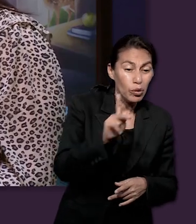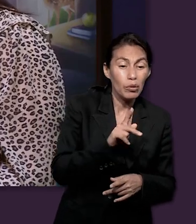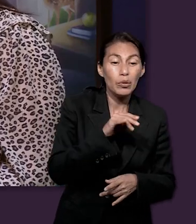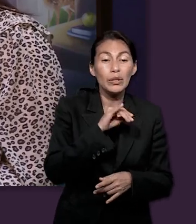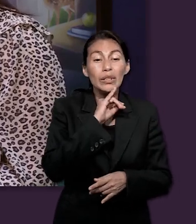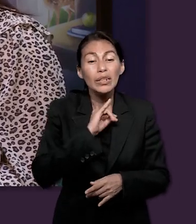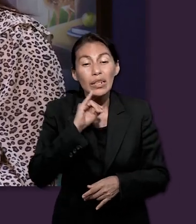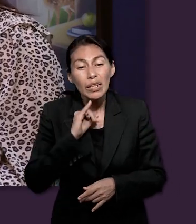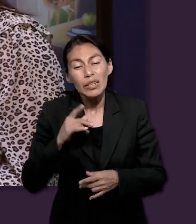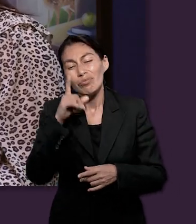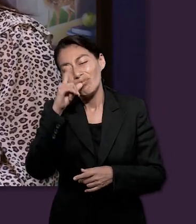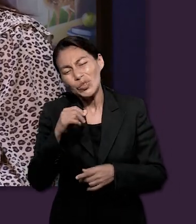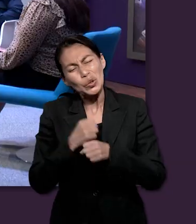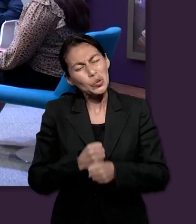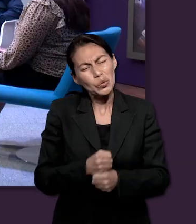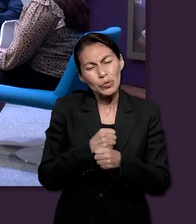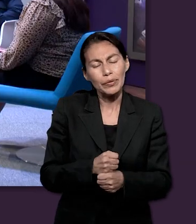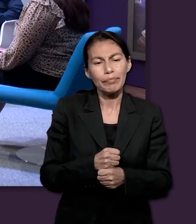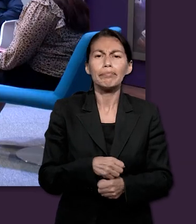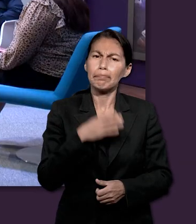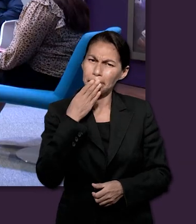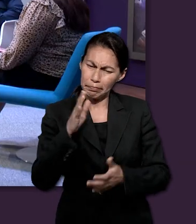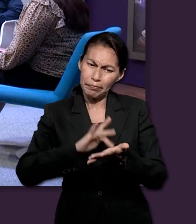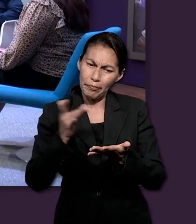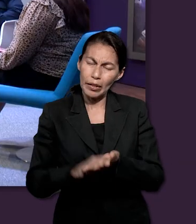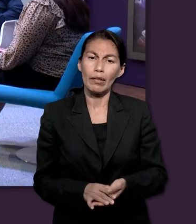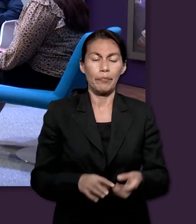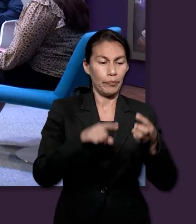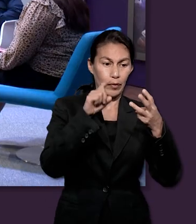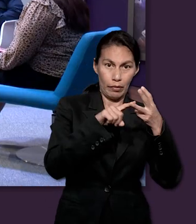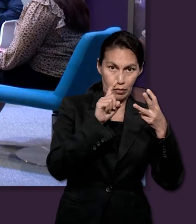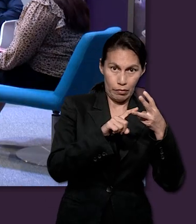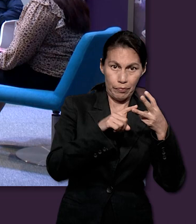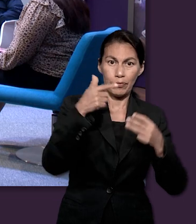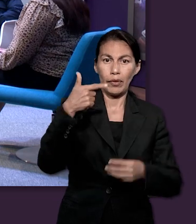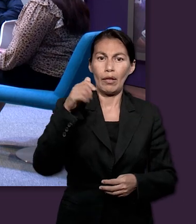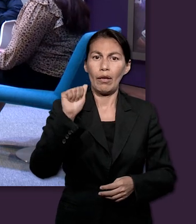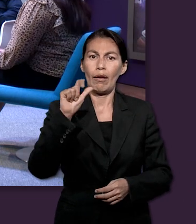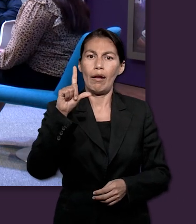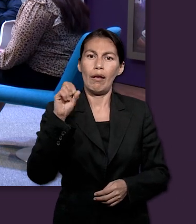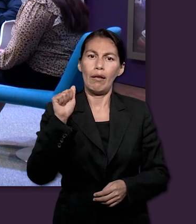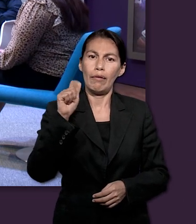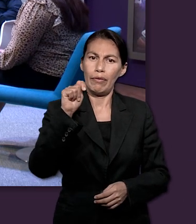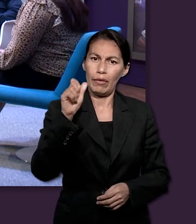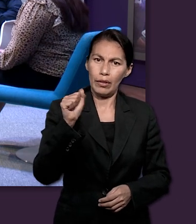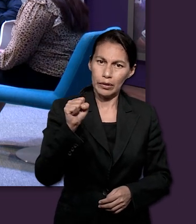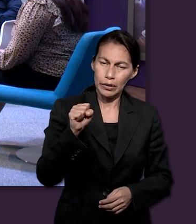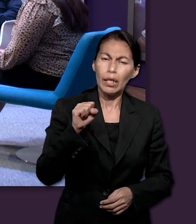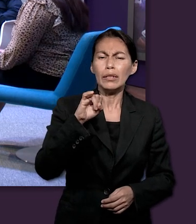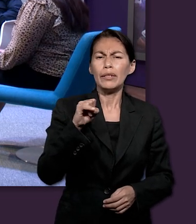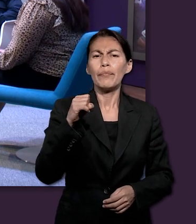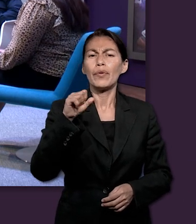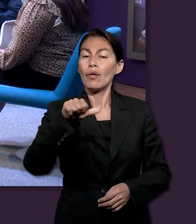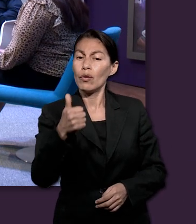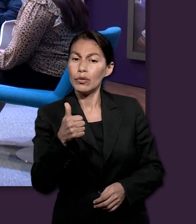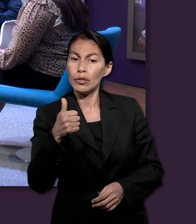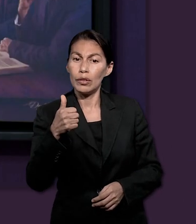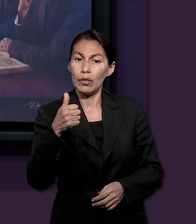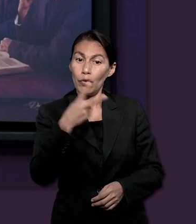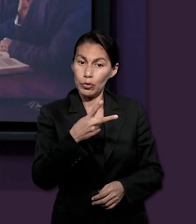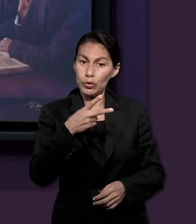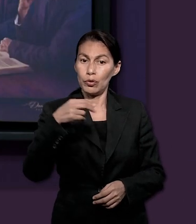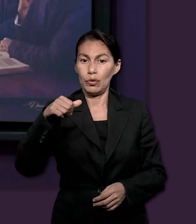pueblo. Ok, muchas gracias. Y el tercero lo podemos encontrar en Gálatas. Sí, Gálatas 2, 11 y